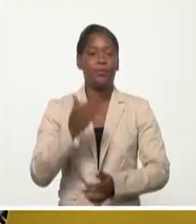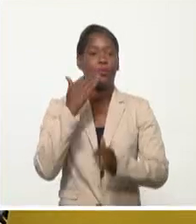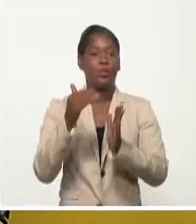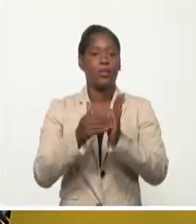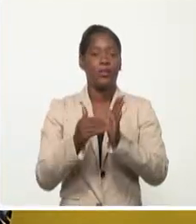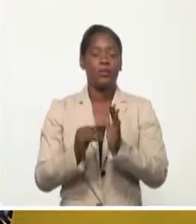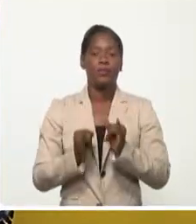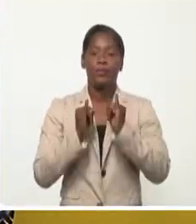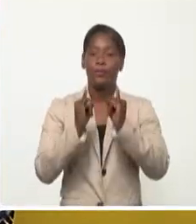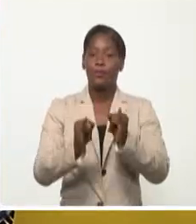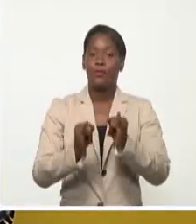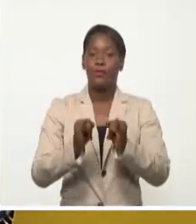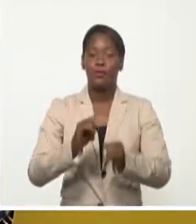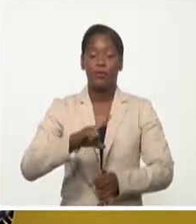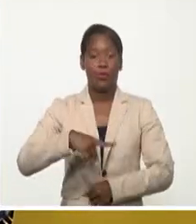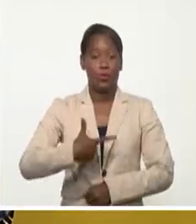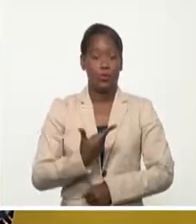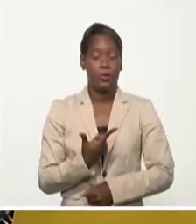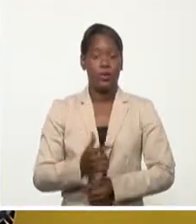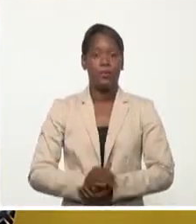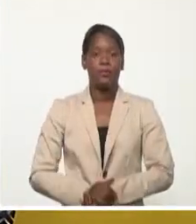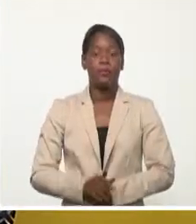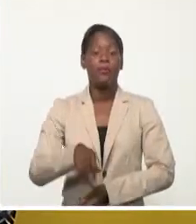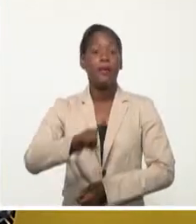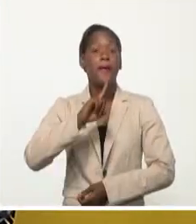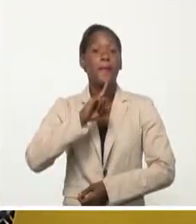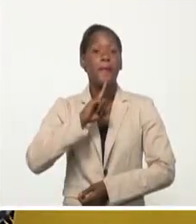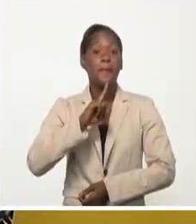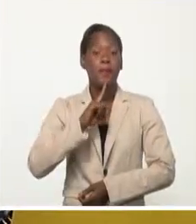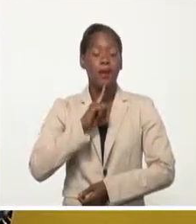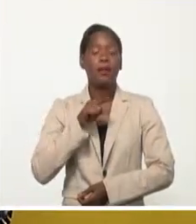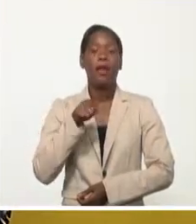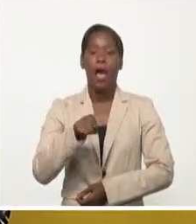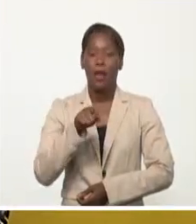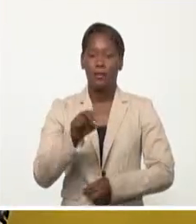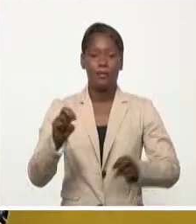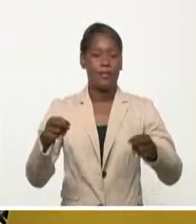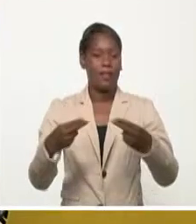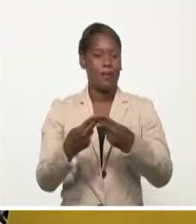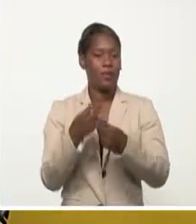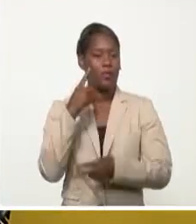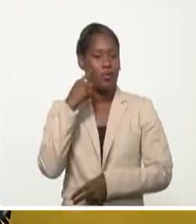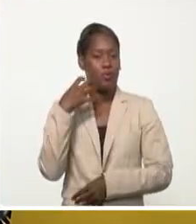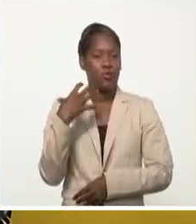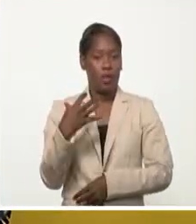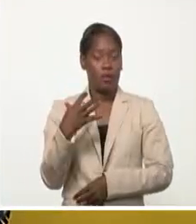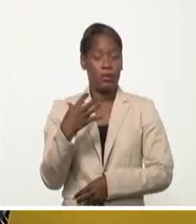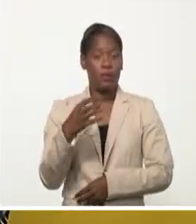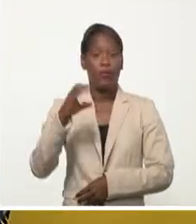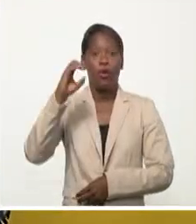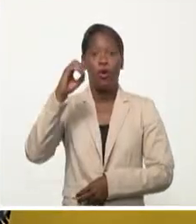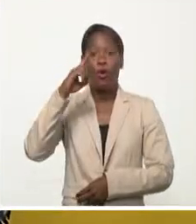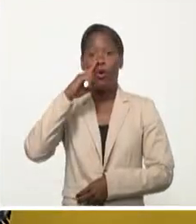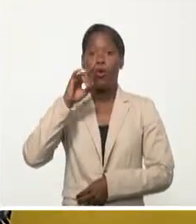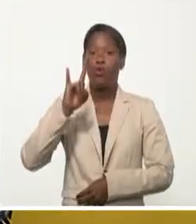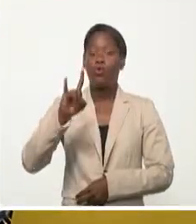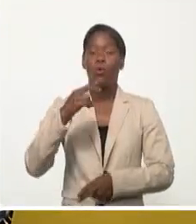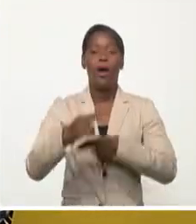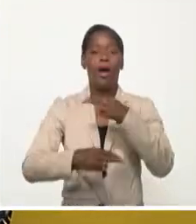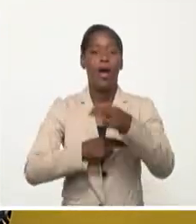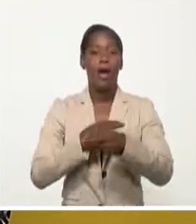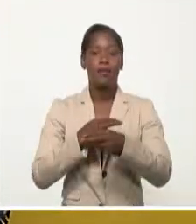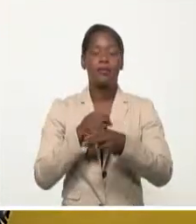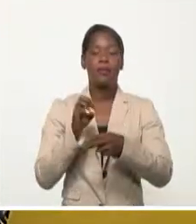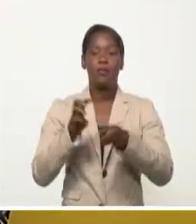Este viernes tiene lugar el evento de alto nivel sobre cultura y desarrollo sostenible. Naciones Unidas convoca a esta cita virtual bajo el lema